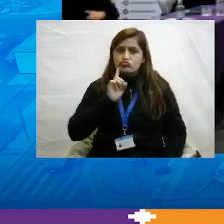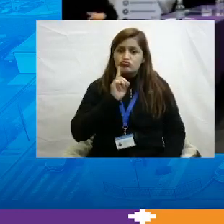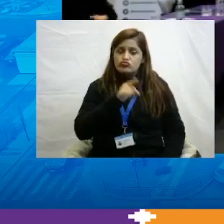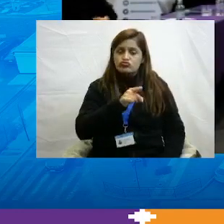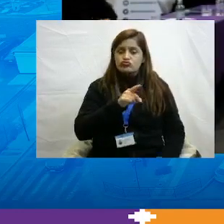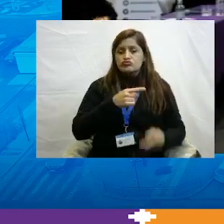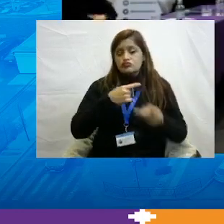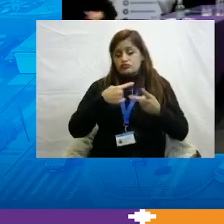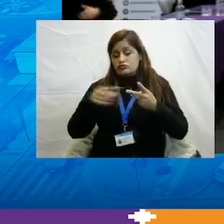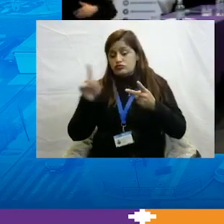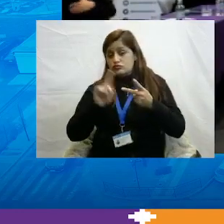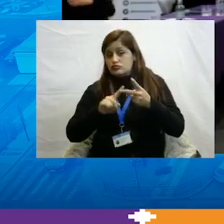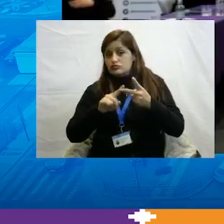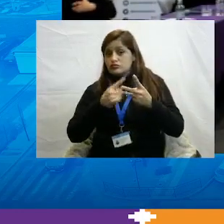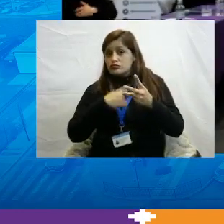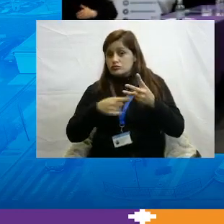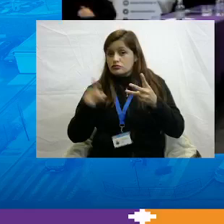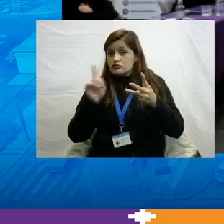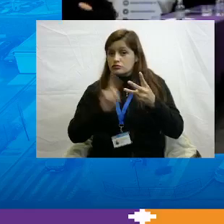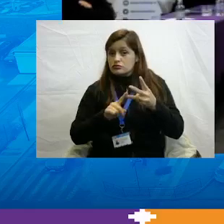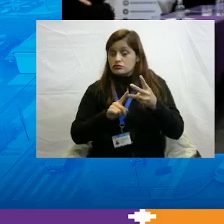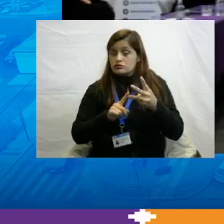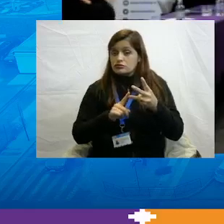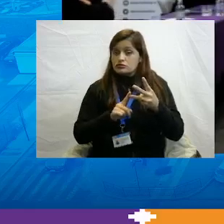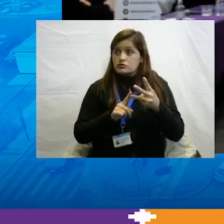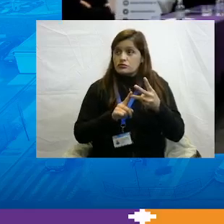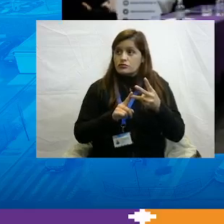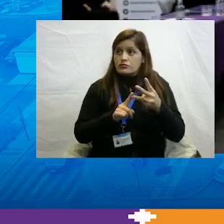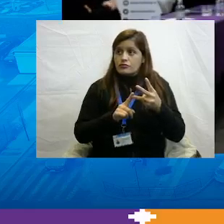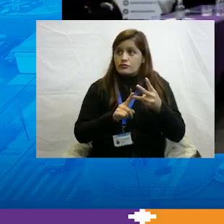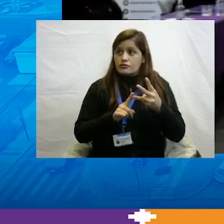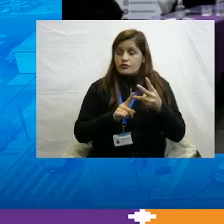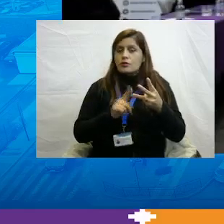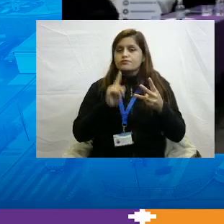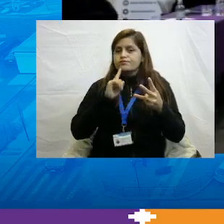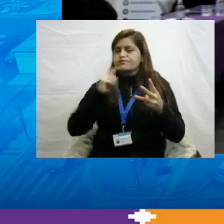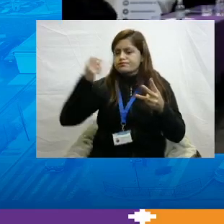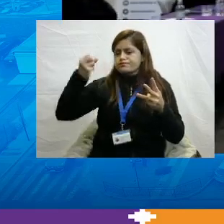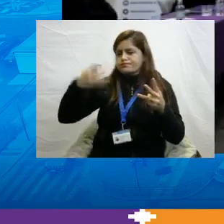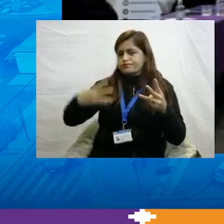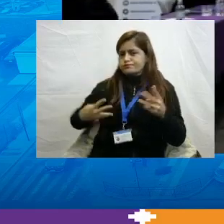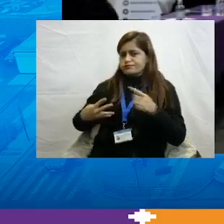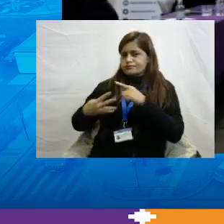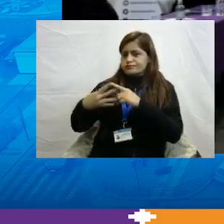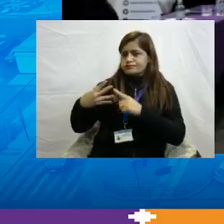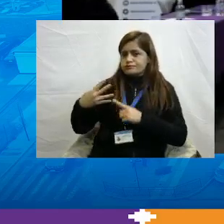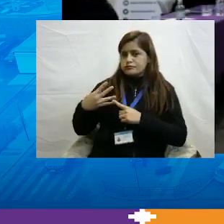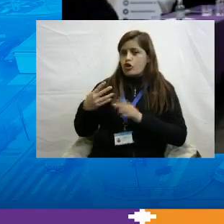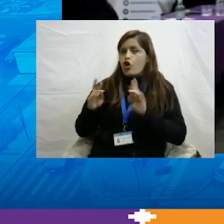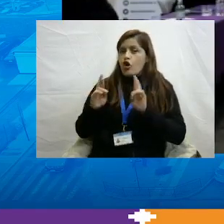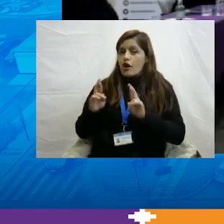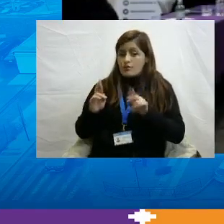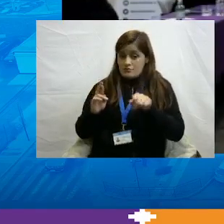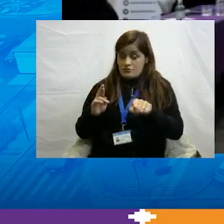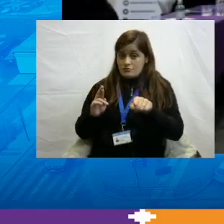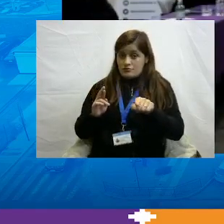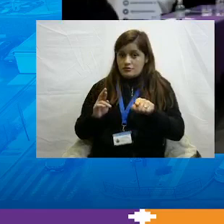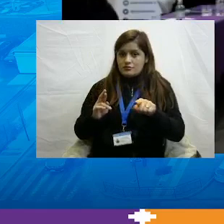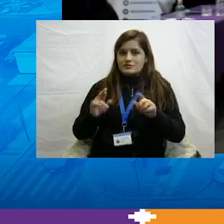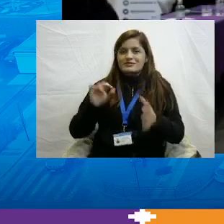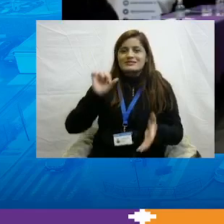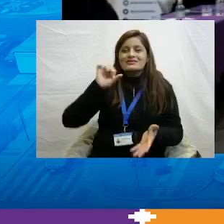proyectos más. Y surge, dentro de toda la batería de proyectos, la cartera de proyectos, surge la intervención de este espacio, de un